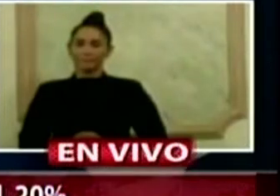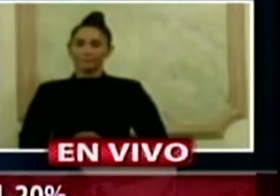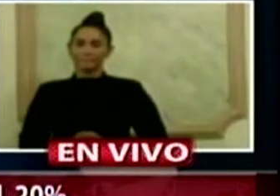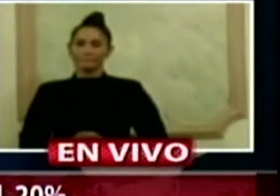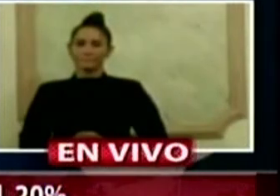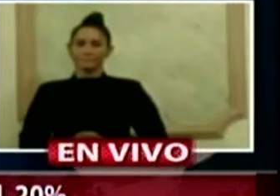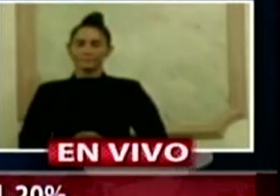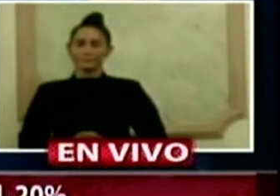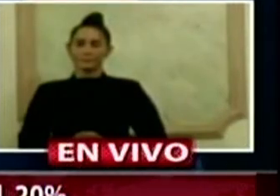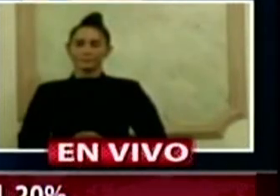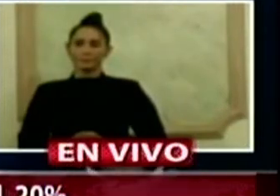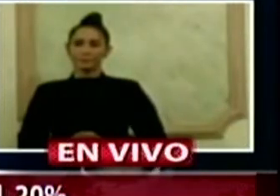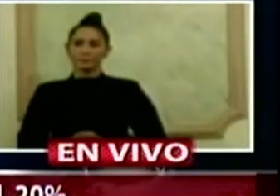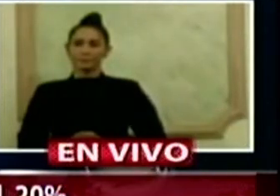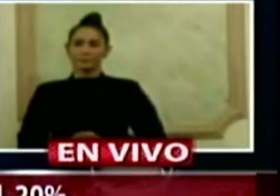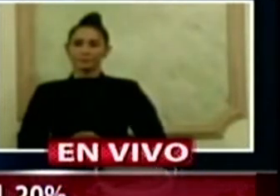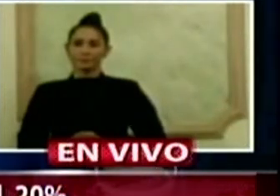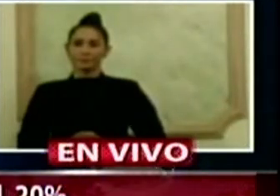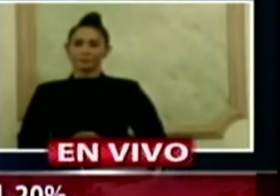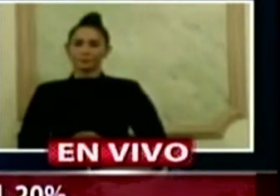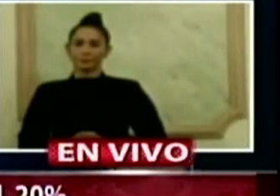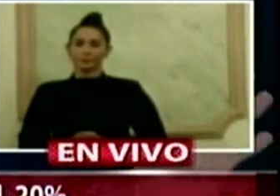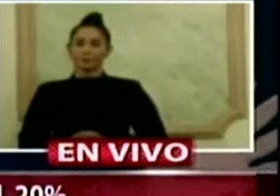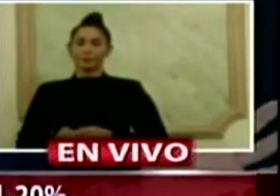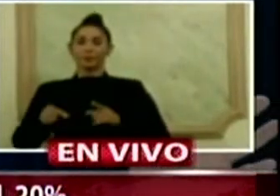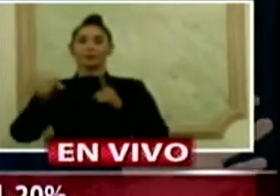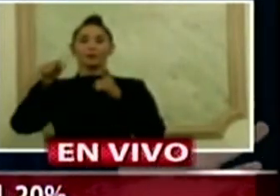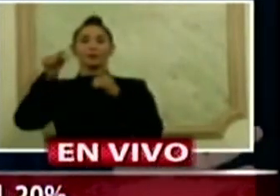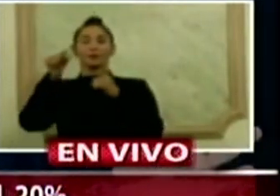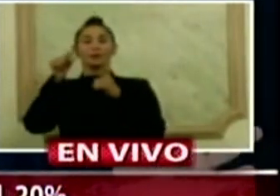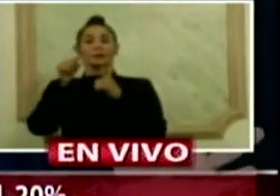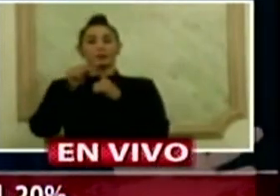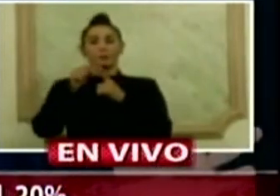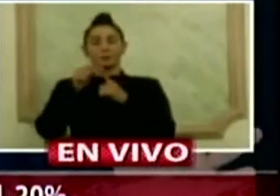acción que tiene que ser de todo el país.